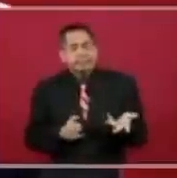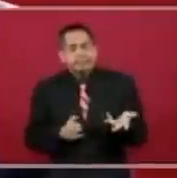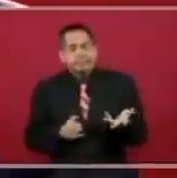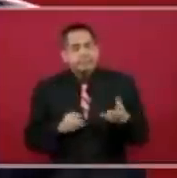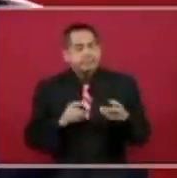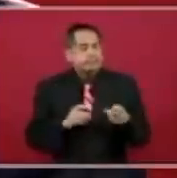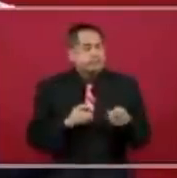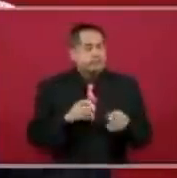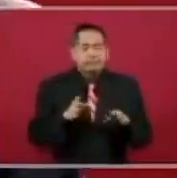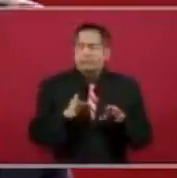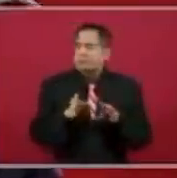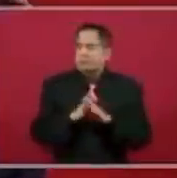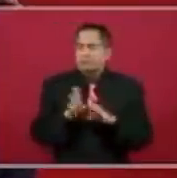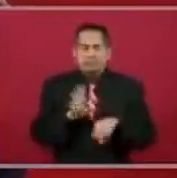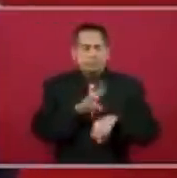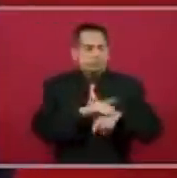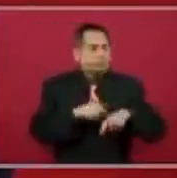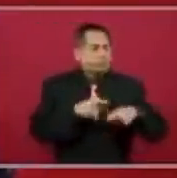les daban permiso